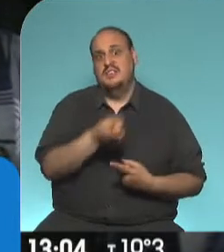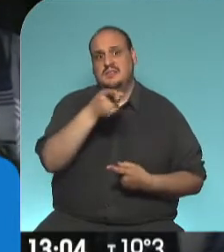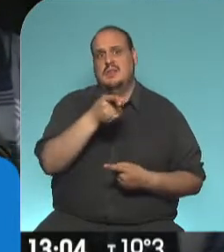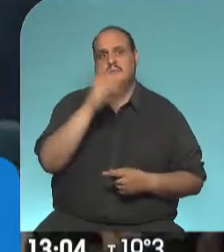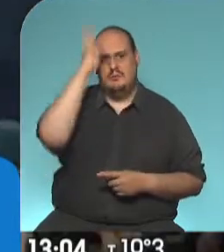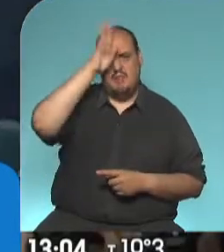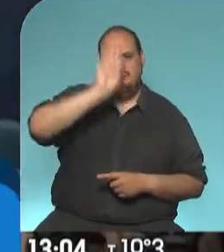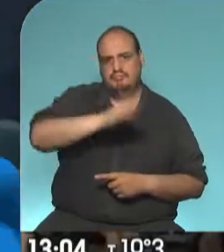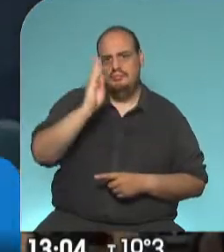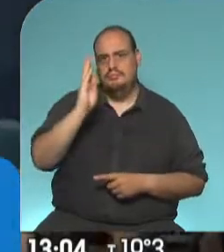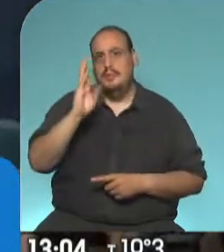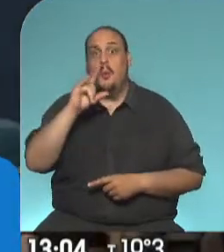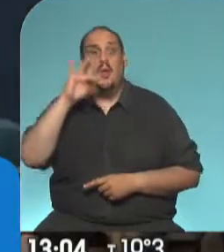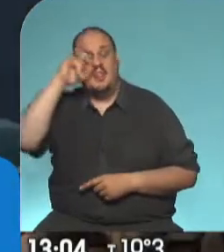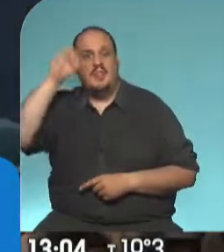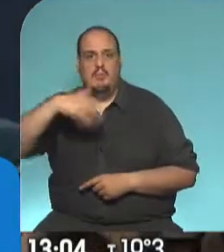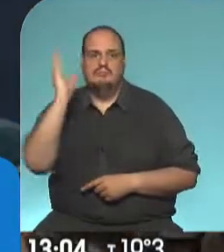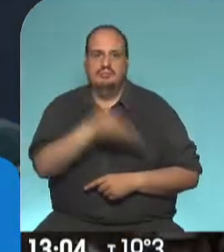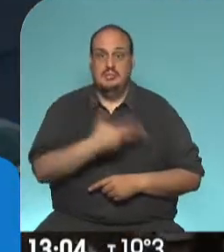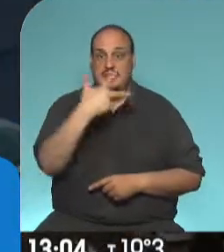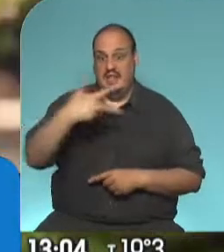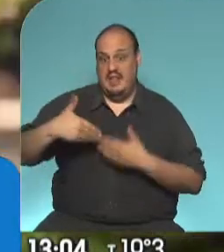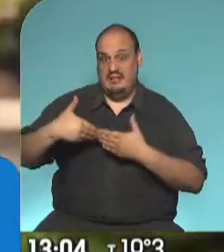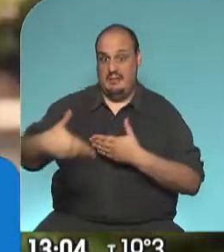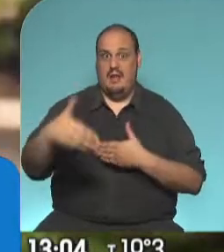Joe Biden y a la que le quedan 3 semanas intensas.